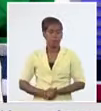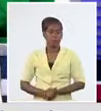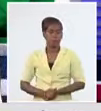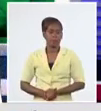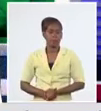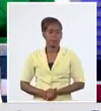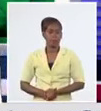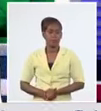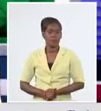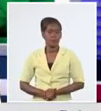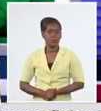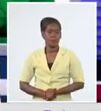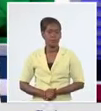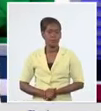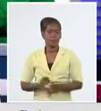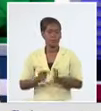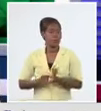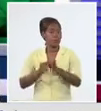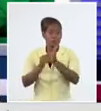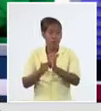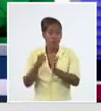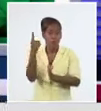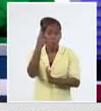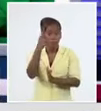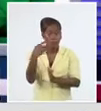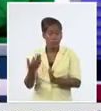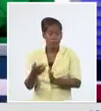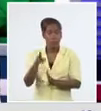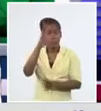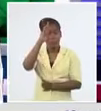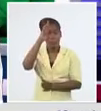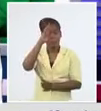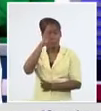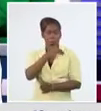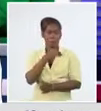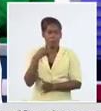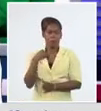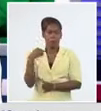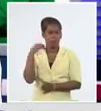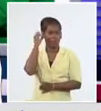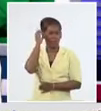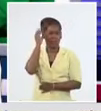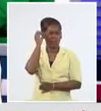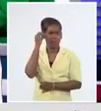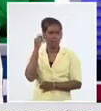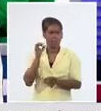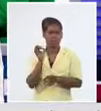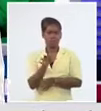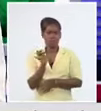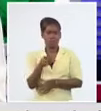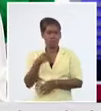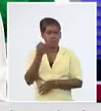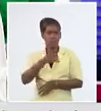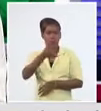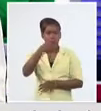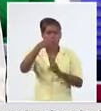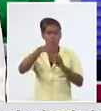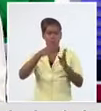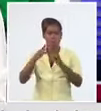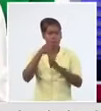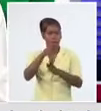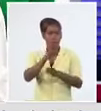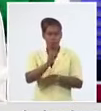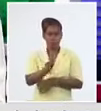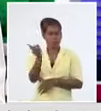que indique el sanitario. O sea, no hay por qué tomar acitromicina en el hogar, no es una